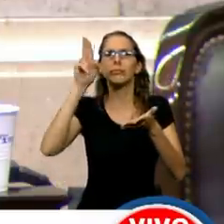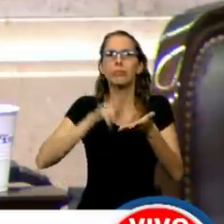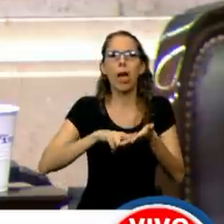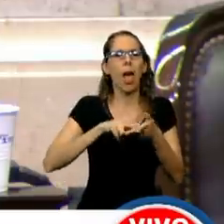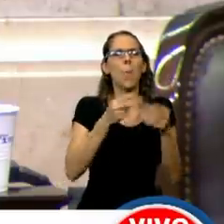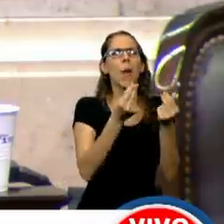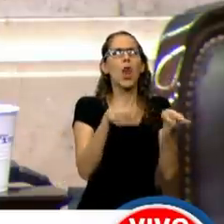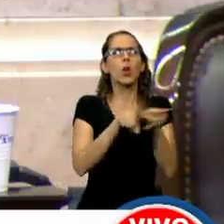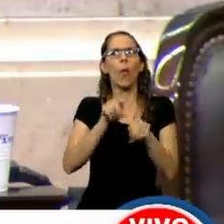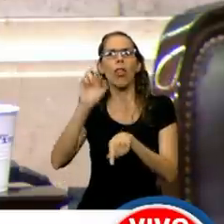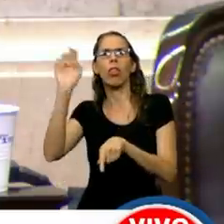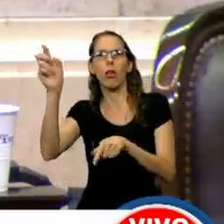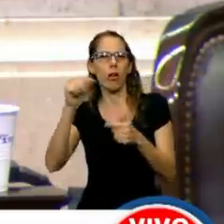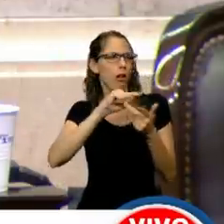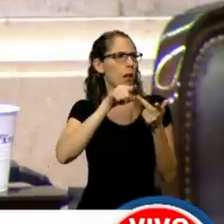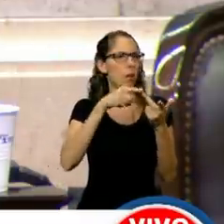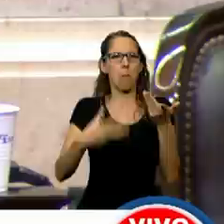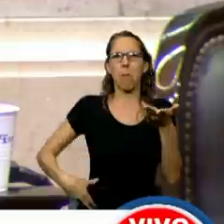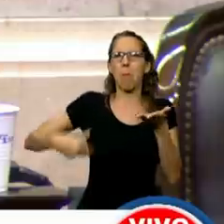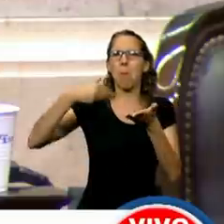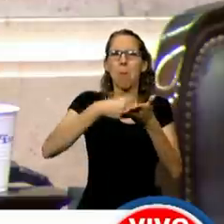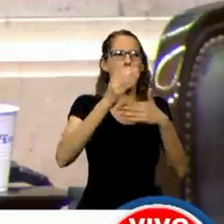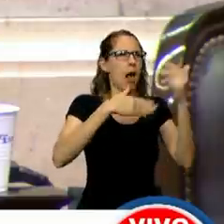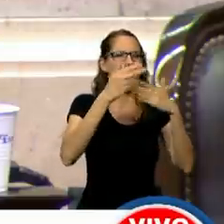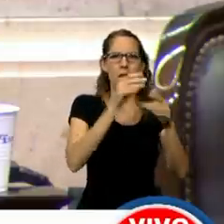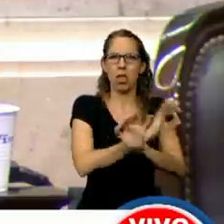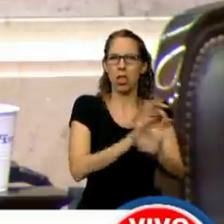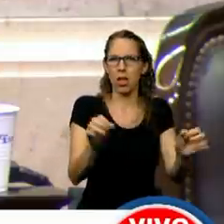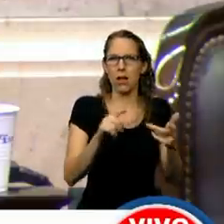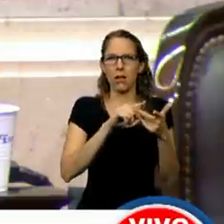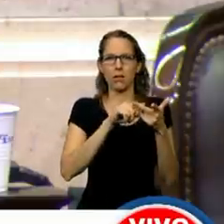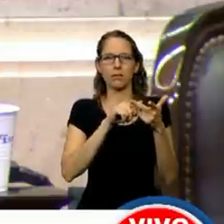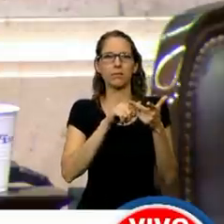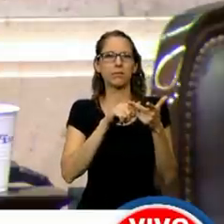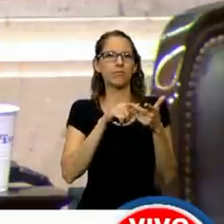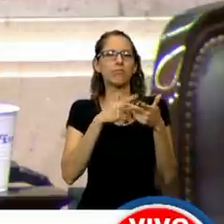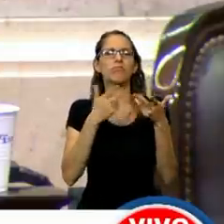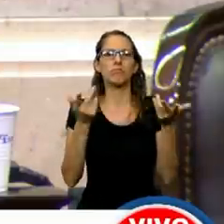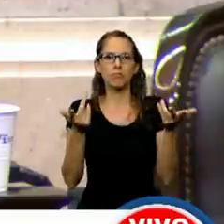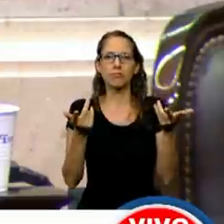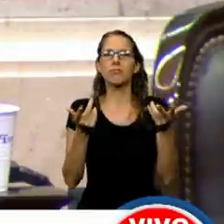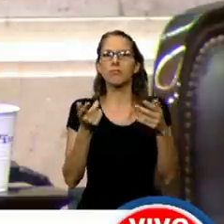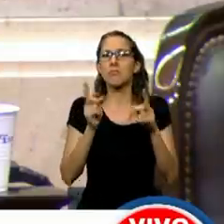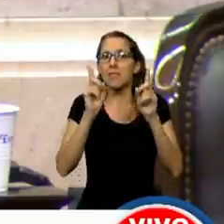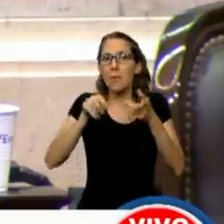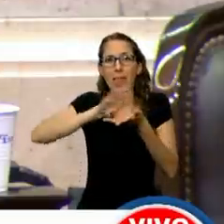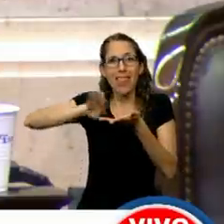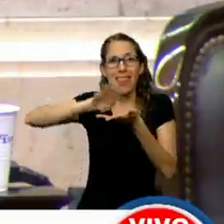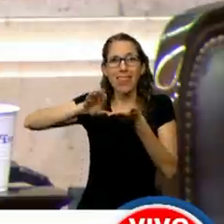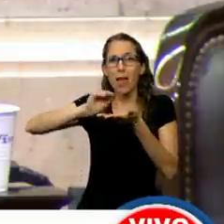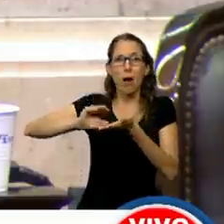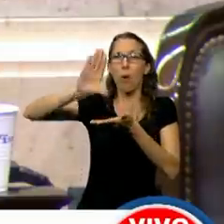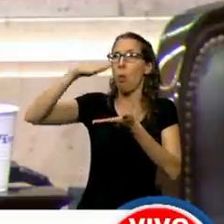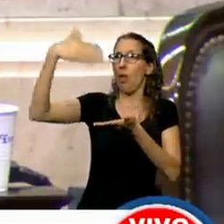dolarizados sin inversión en infraestructura y con un endeudamiento externo